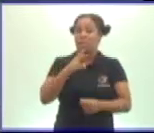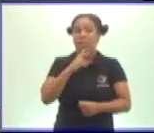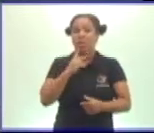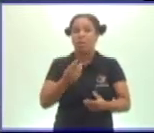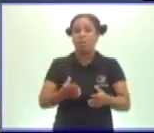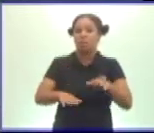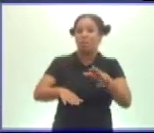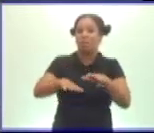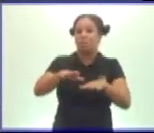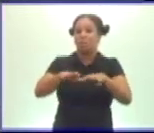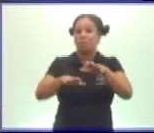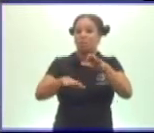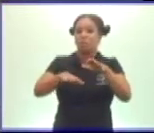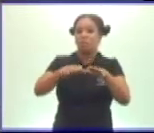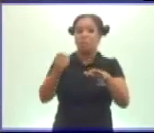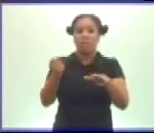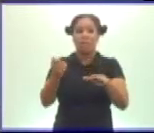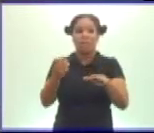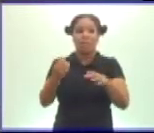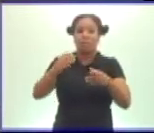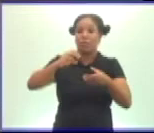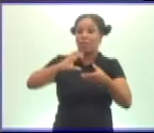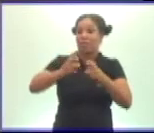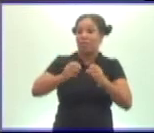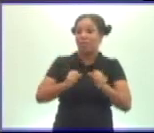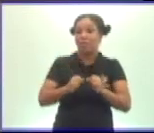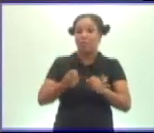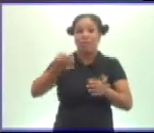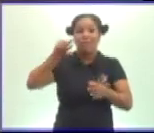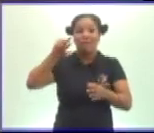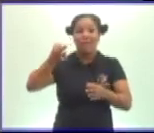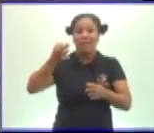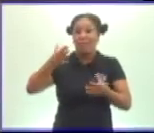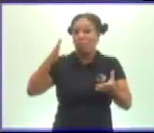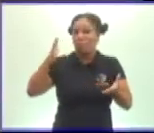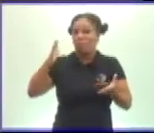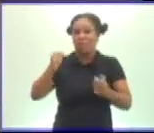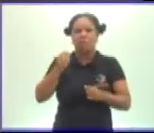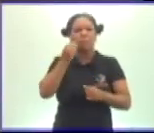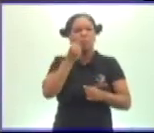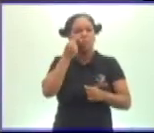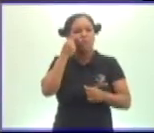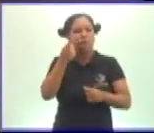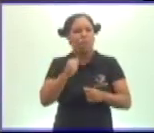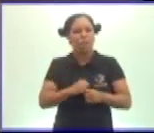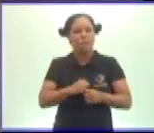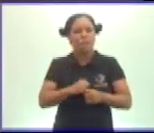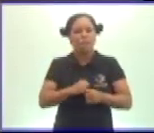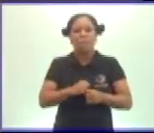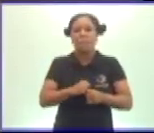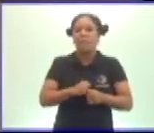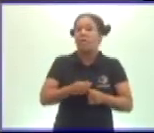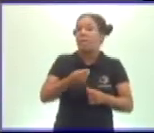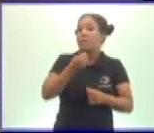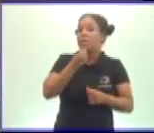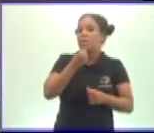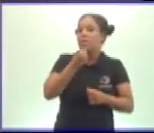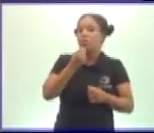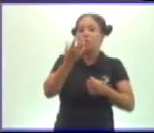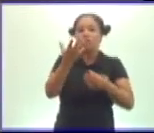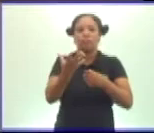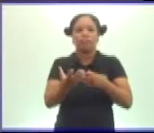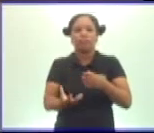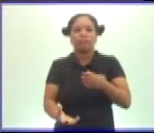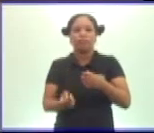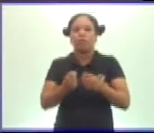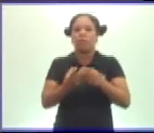las partículas que la forman son lo suficientemente grandes como para que se puedan ver a simple vista, incluso para que se puedan filtrar